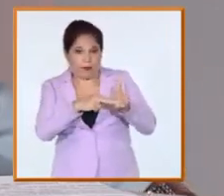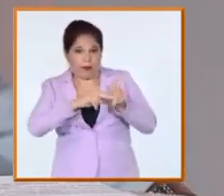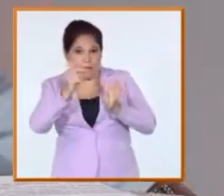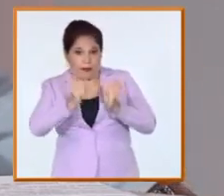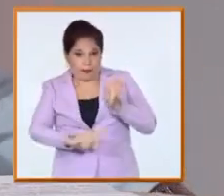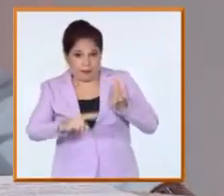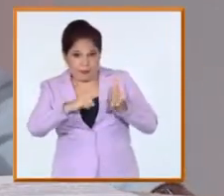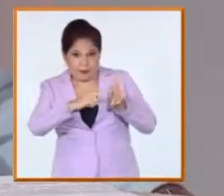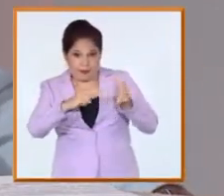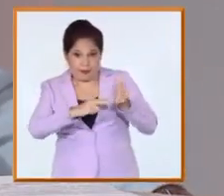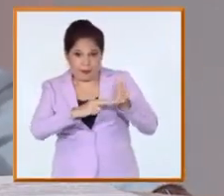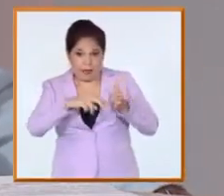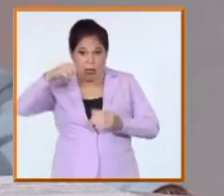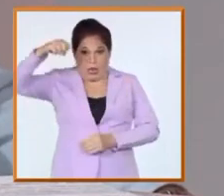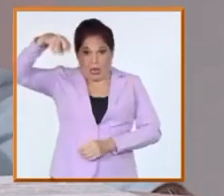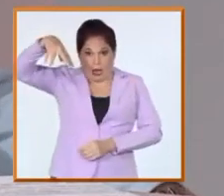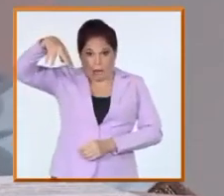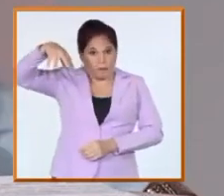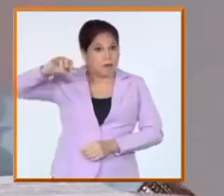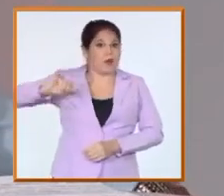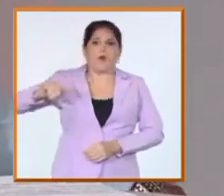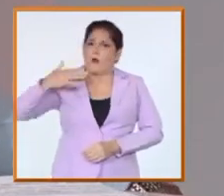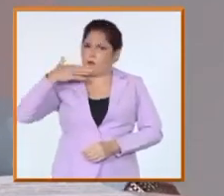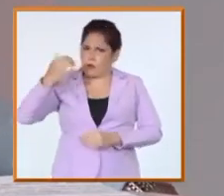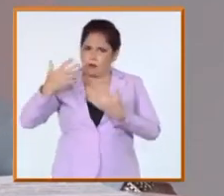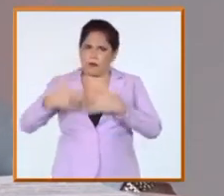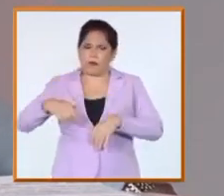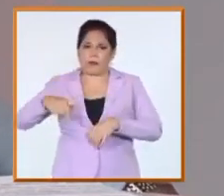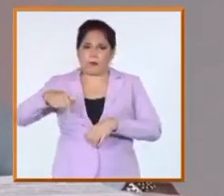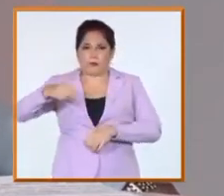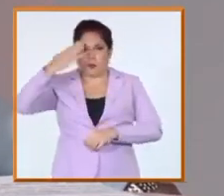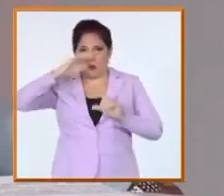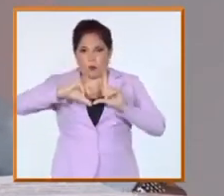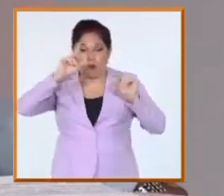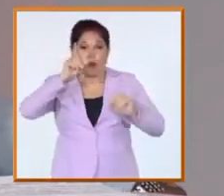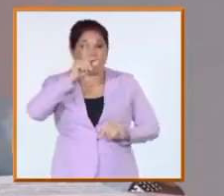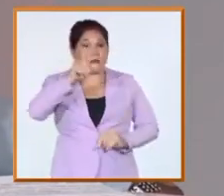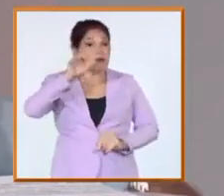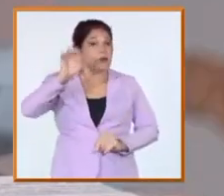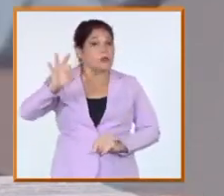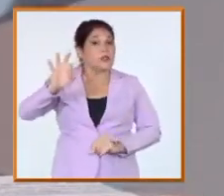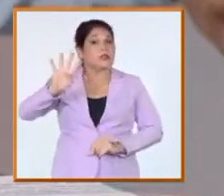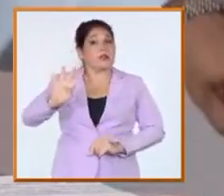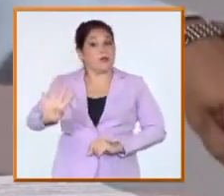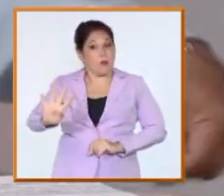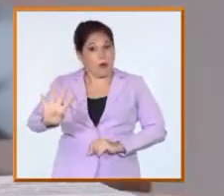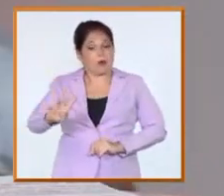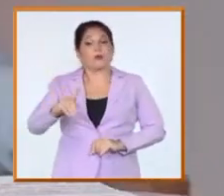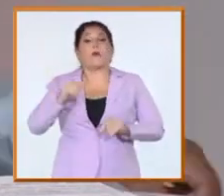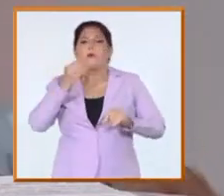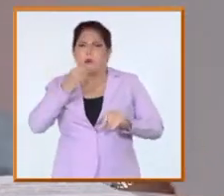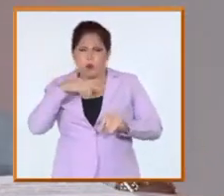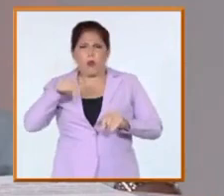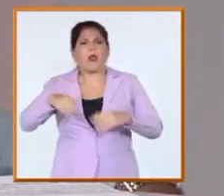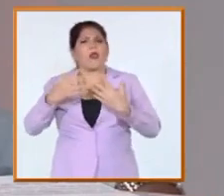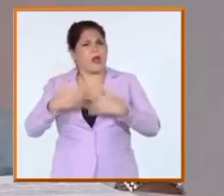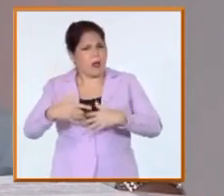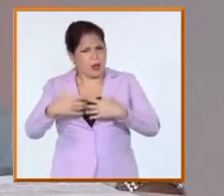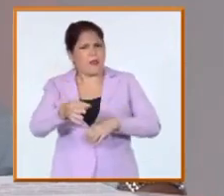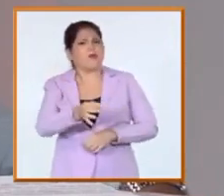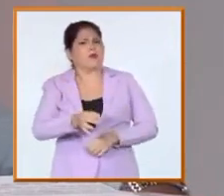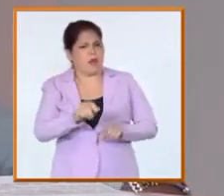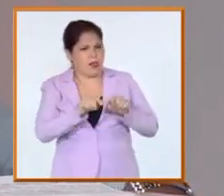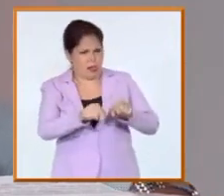base de lámpara le Ahora hay 184 productos renglones que se pueden producir en los